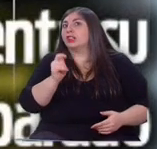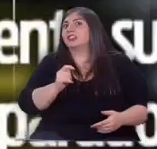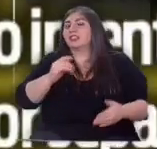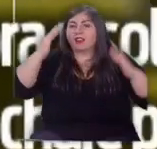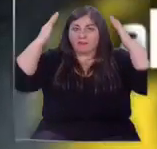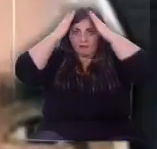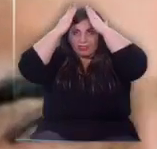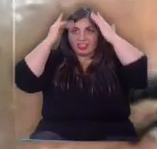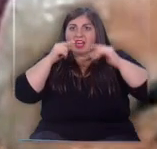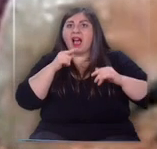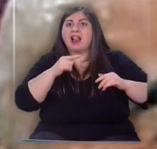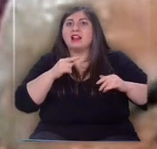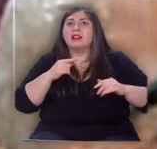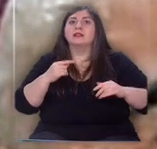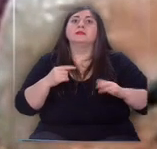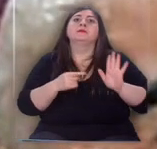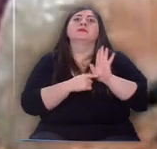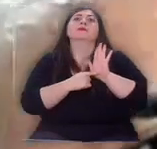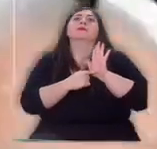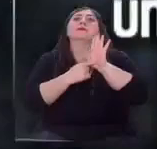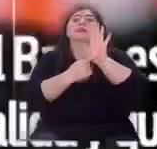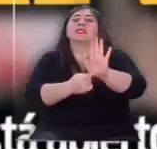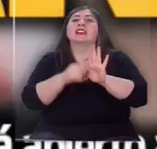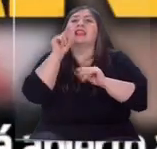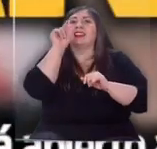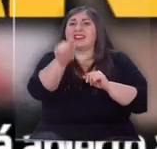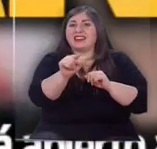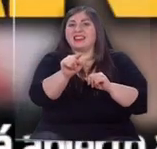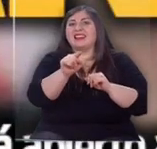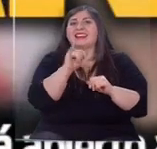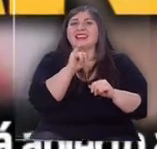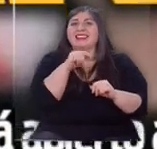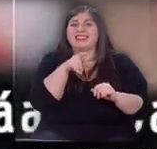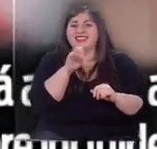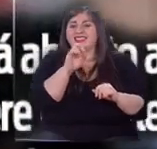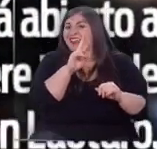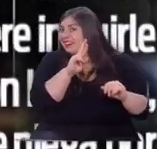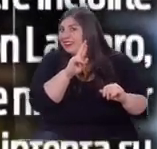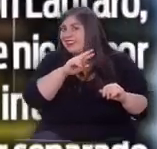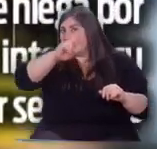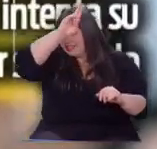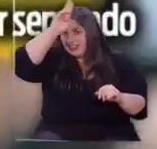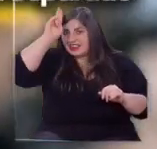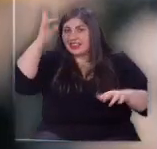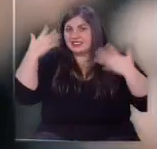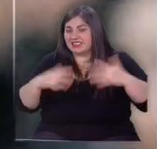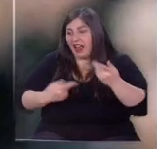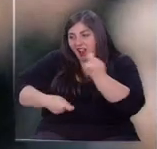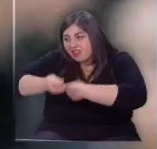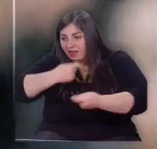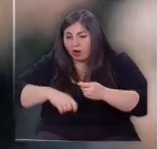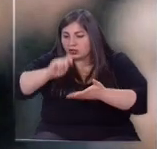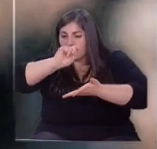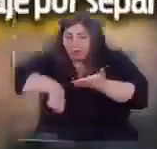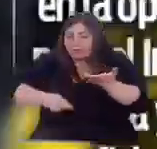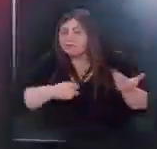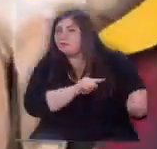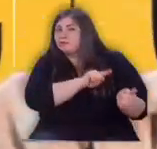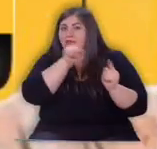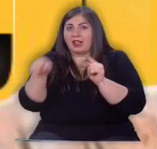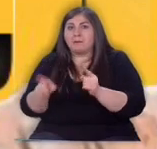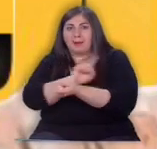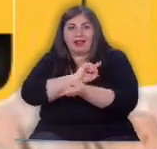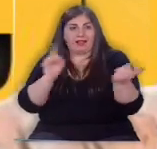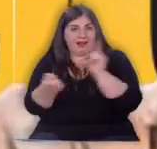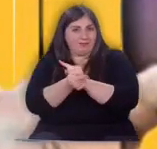Arturo Vidal es protagonista y el texto dice que el Inter y el Rey ya negocian. El volante, que